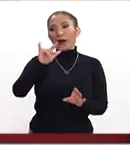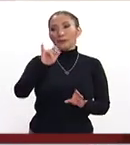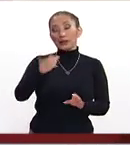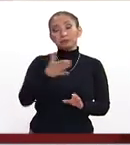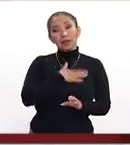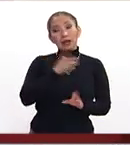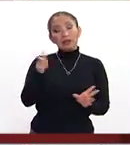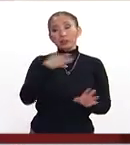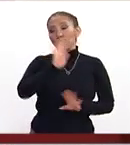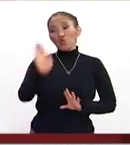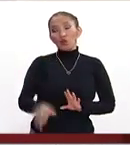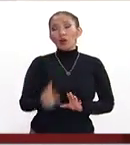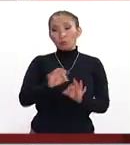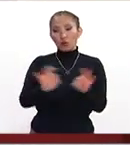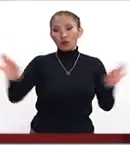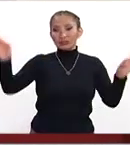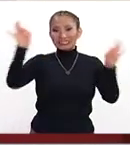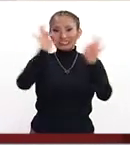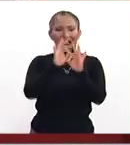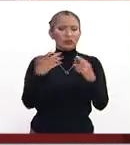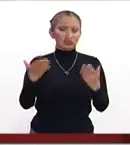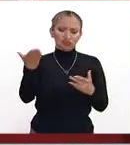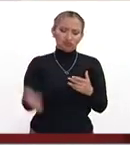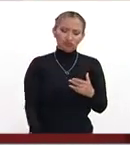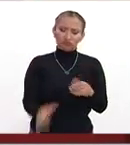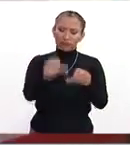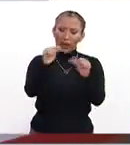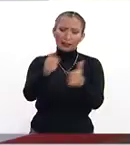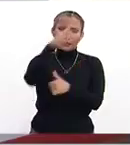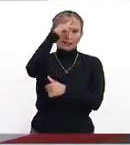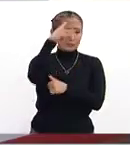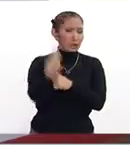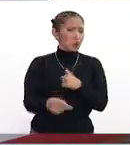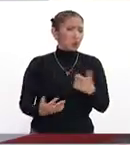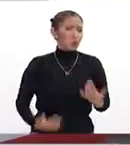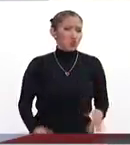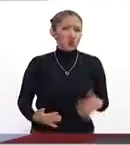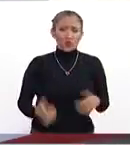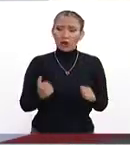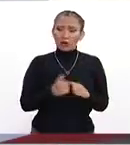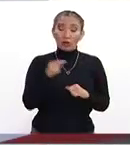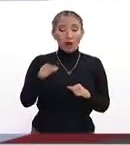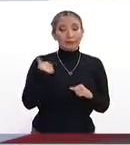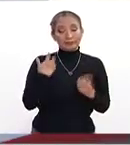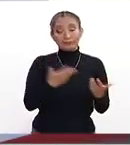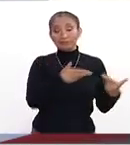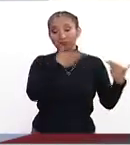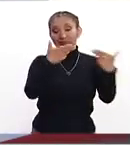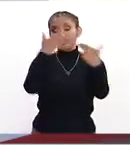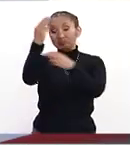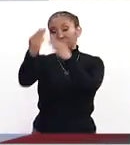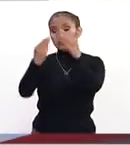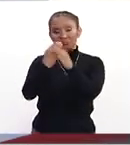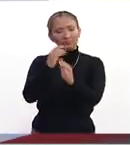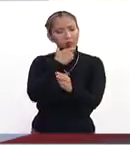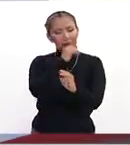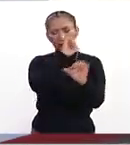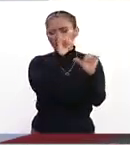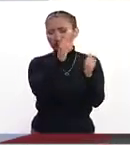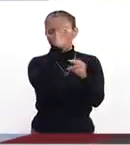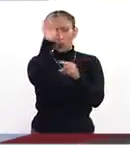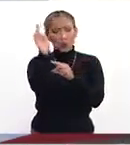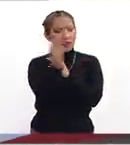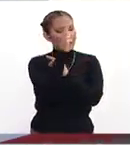Pues bueno, se nos va un importantísimo artista mexicano con repercusiones a nivel mundial, un artista